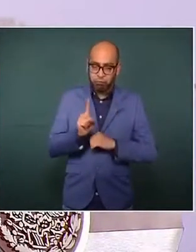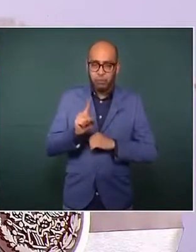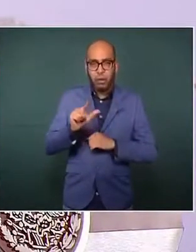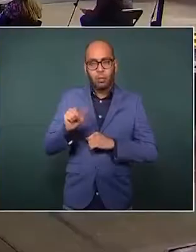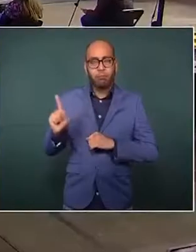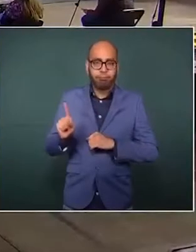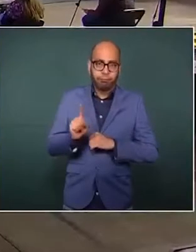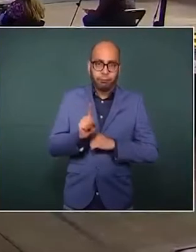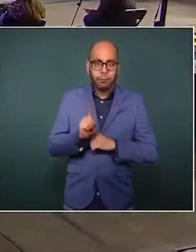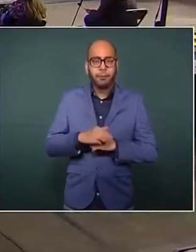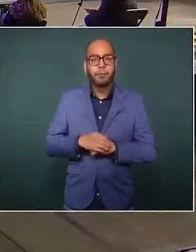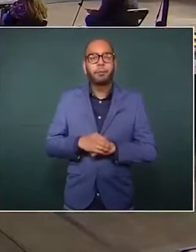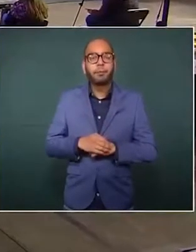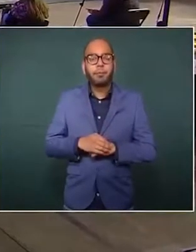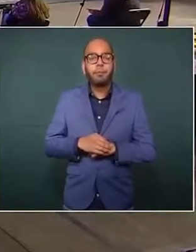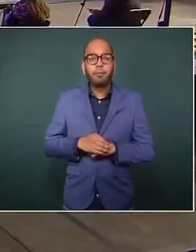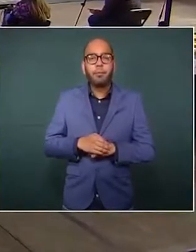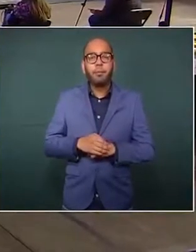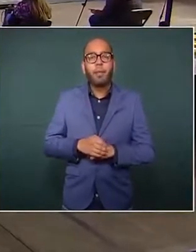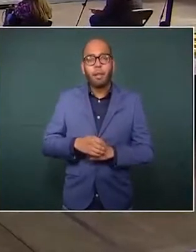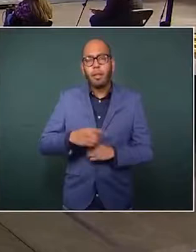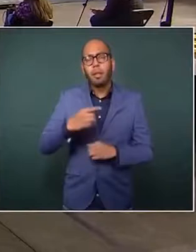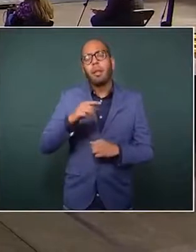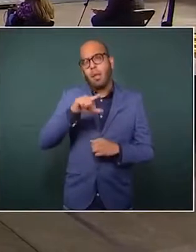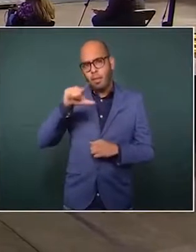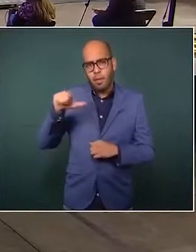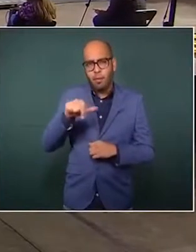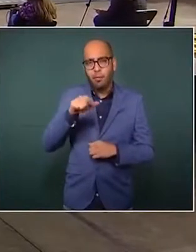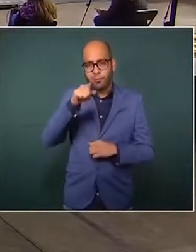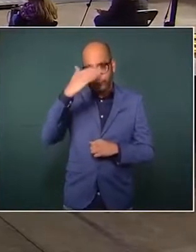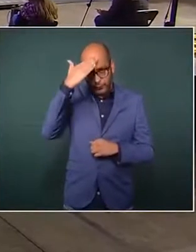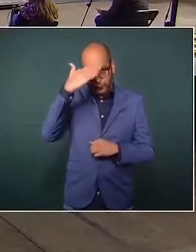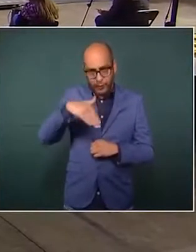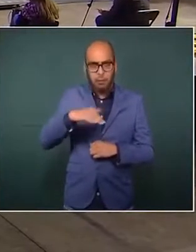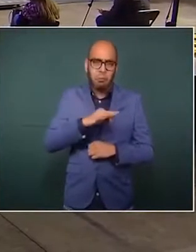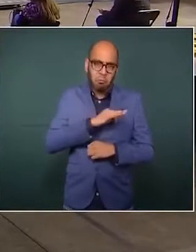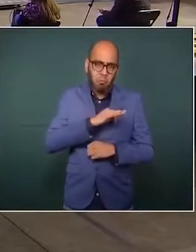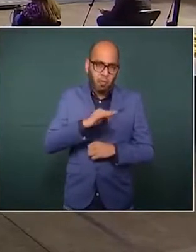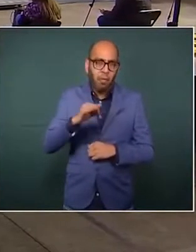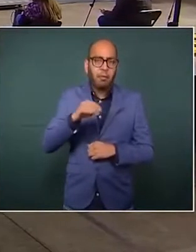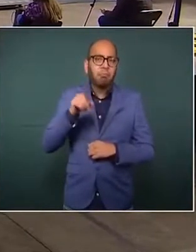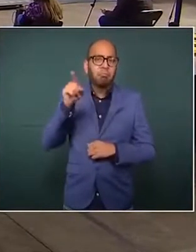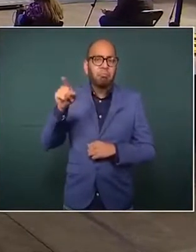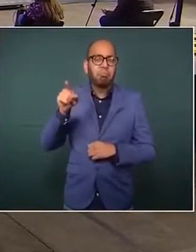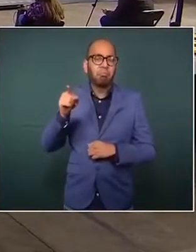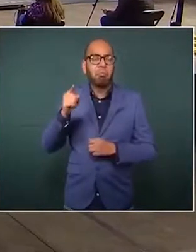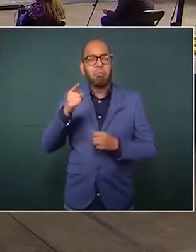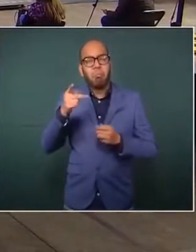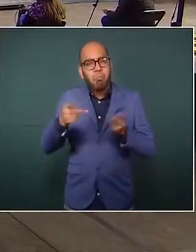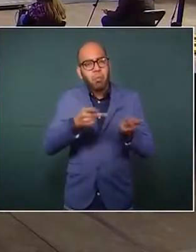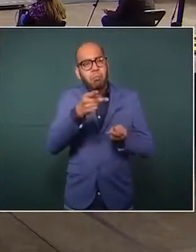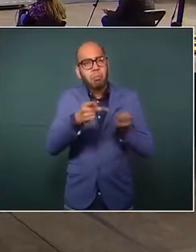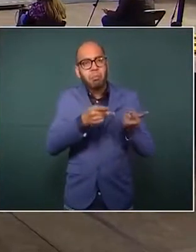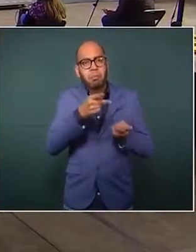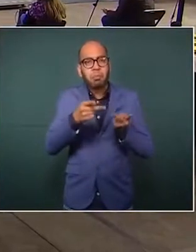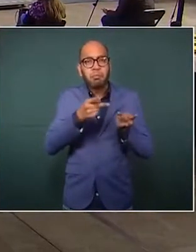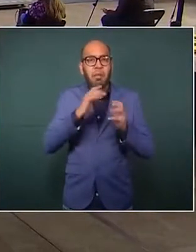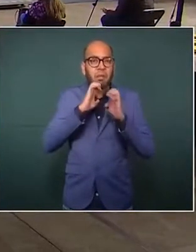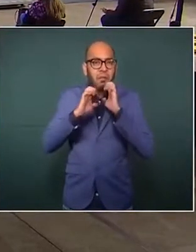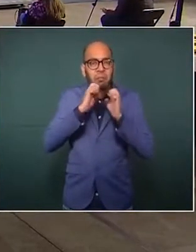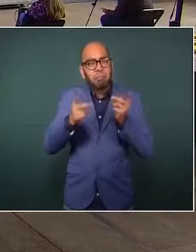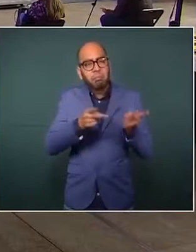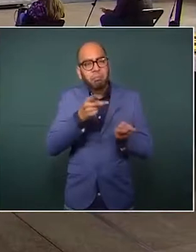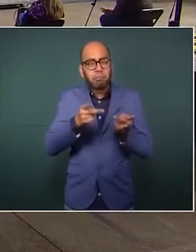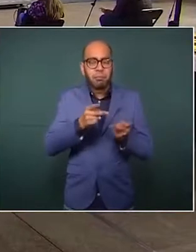la epidemia por coronavirus el mandatario perredista se quedó sin palabras al tener de frente al presidente andrés manuel lópez obrador durante su